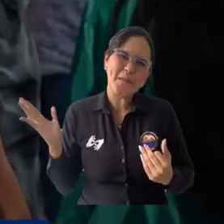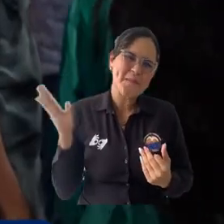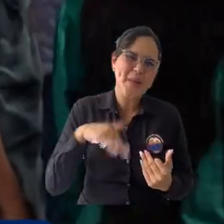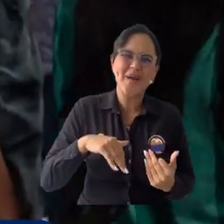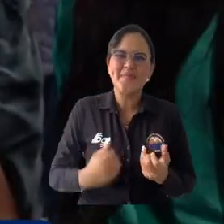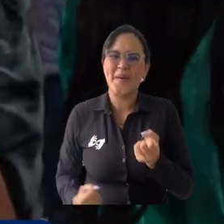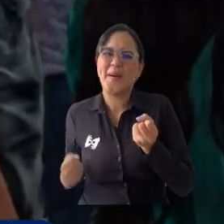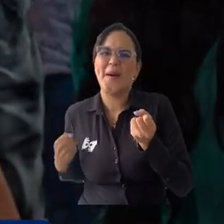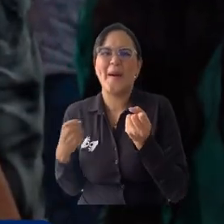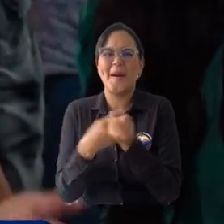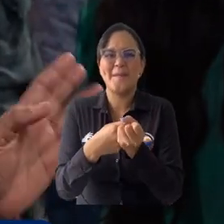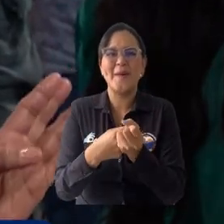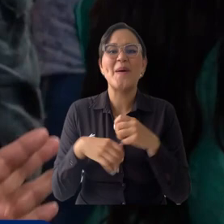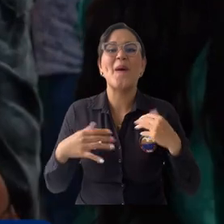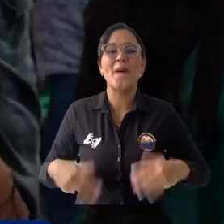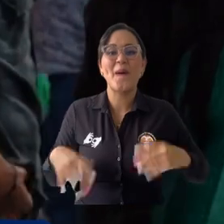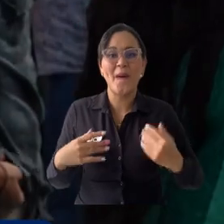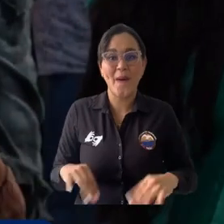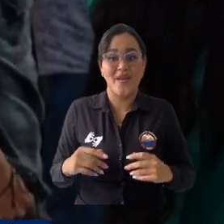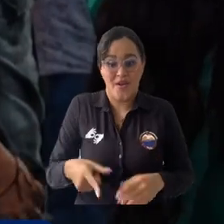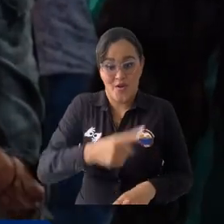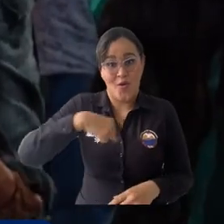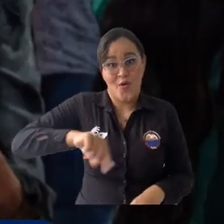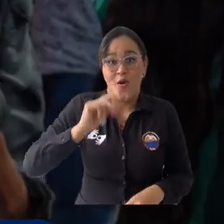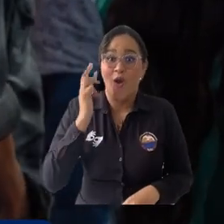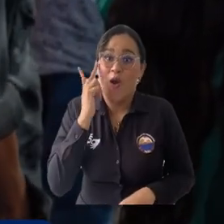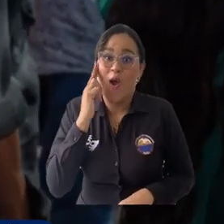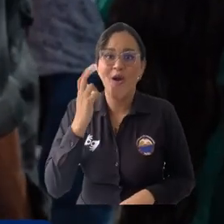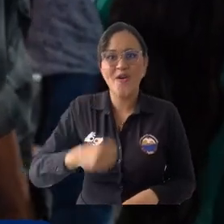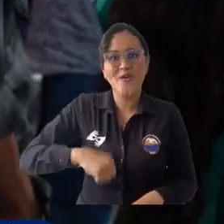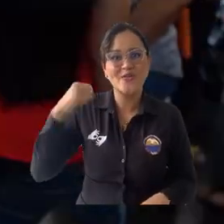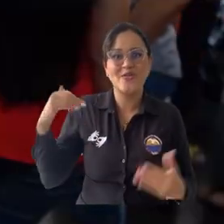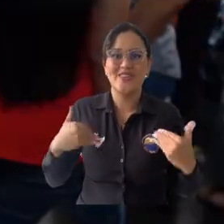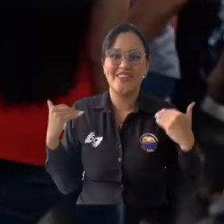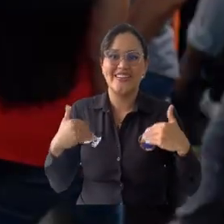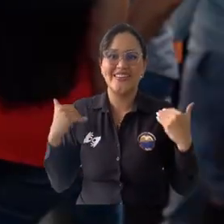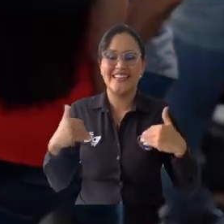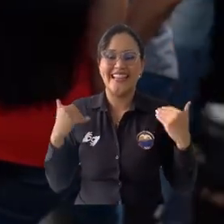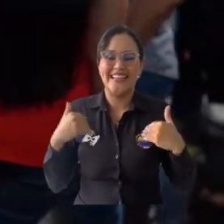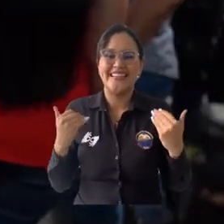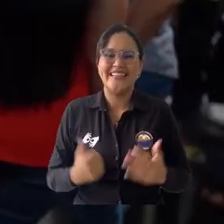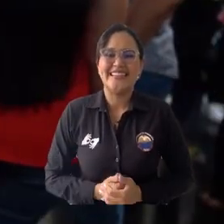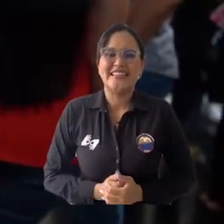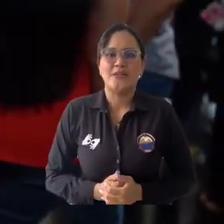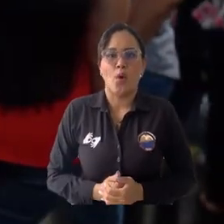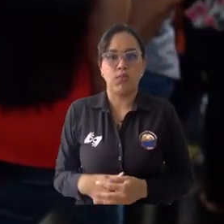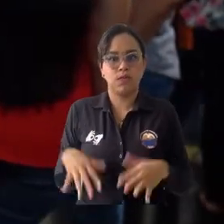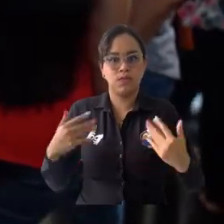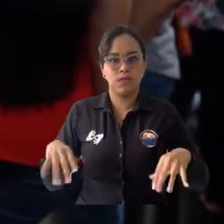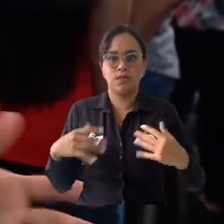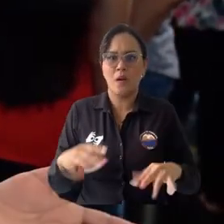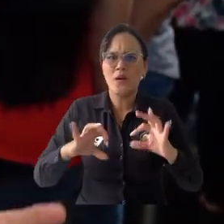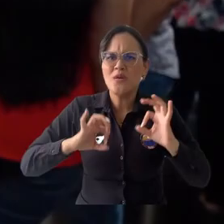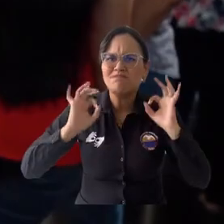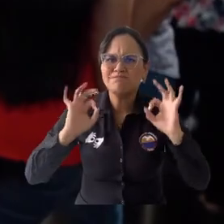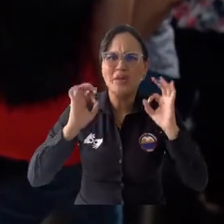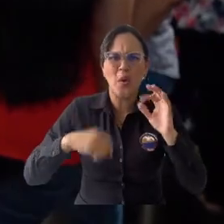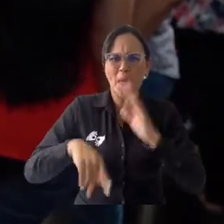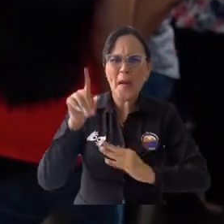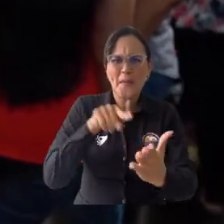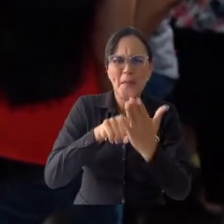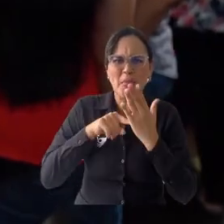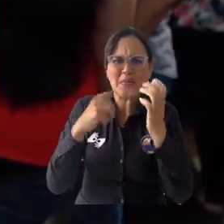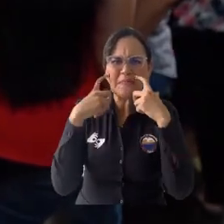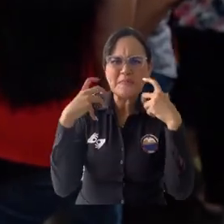muy significativo y para nosotros es obvio que también. La dieron toda, su aprendizaje se le ve